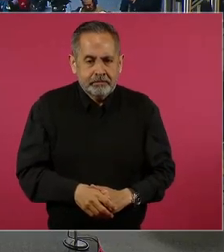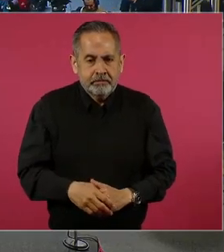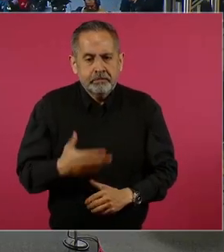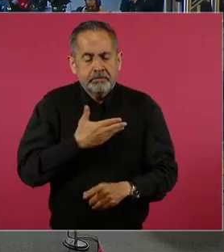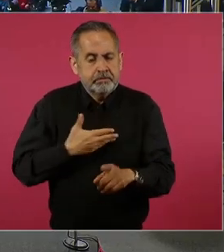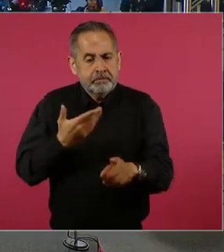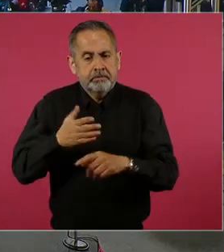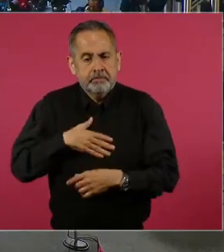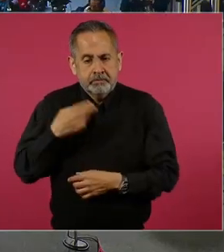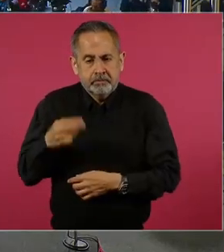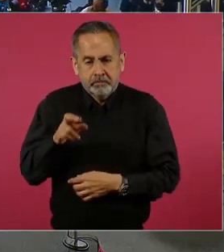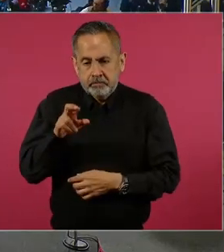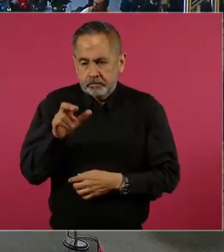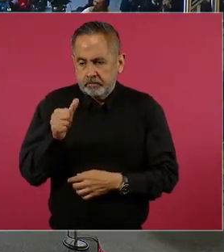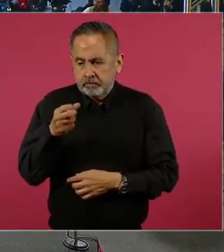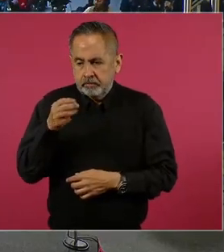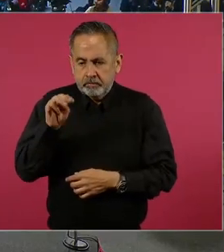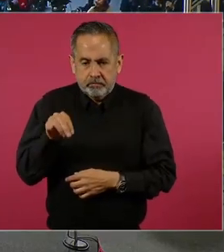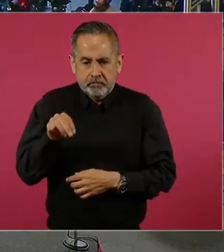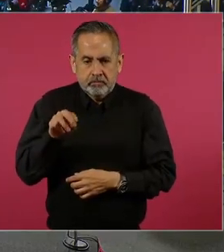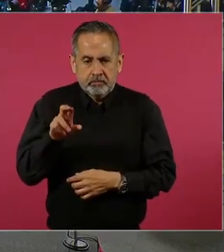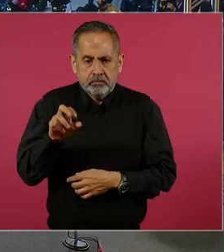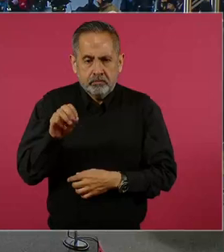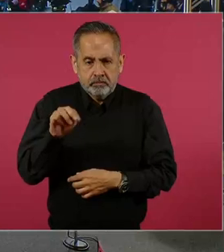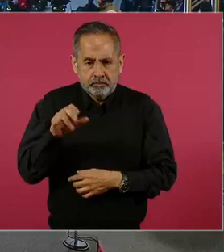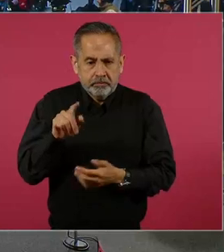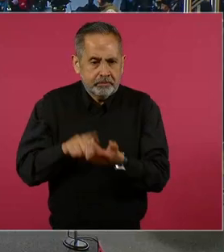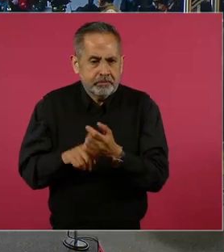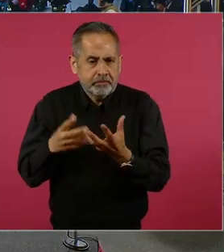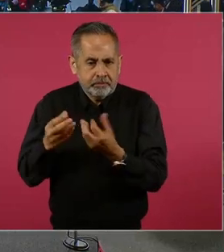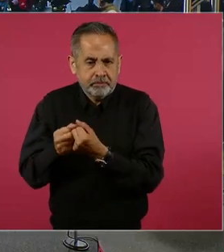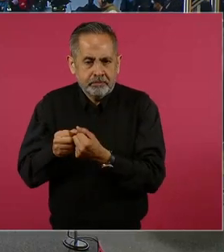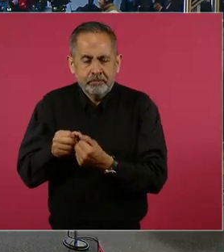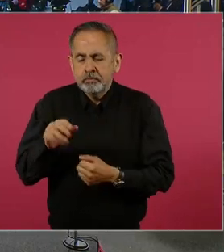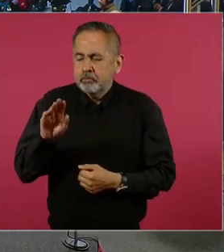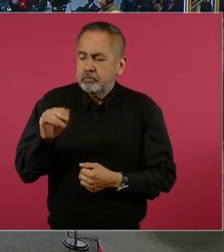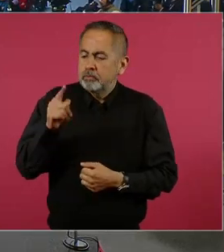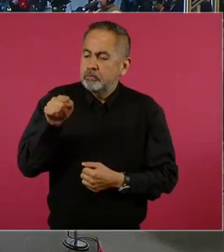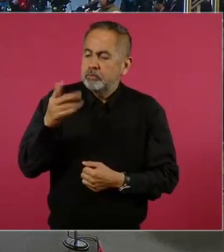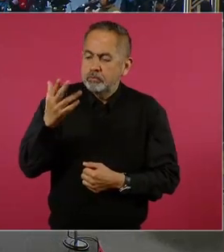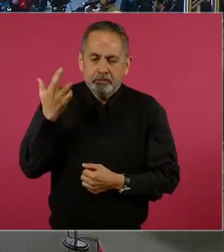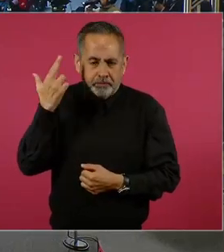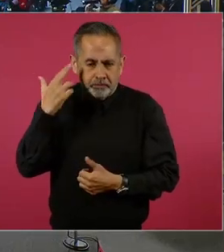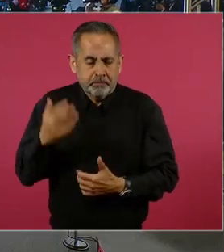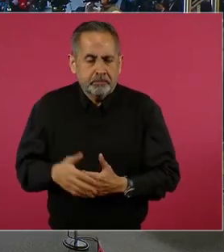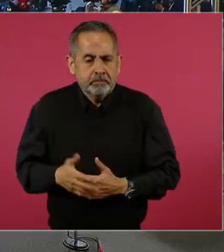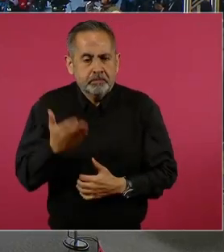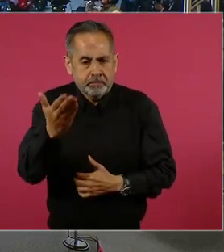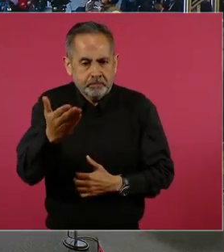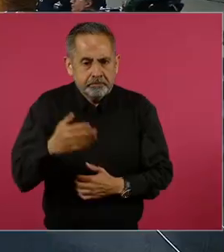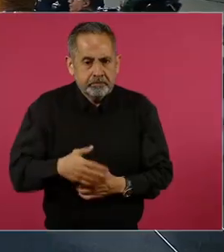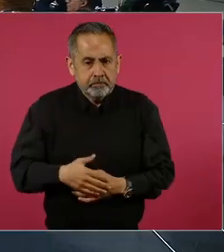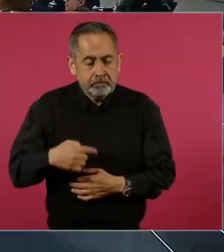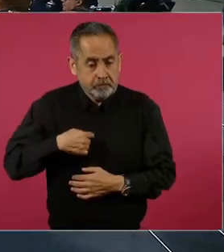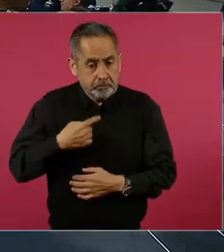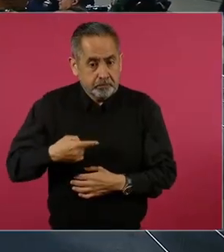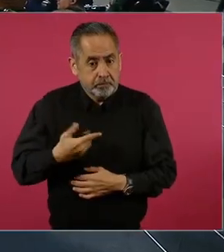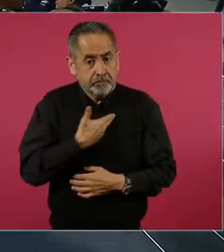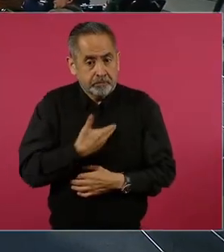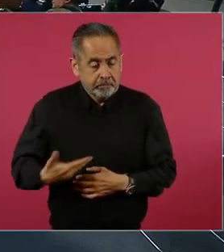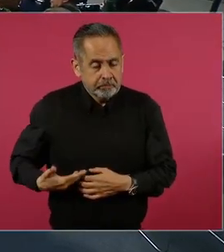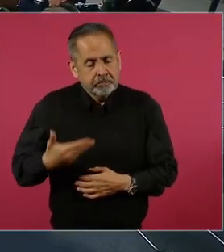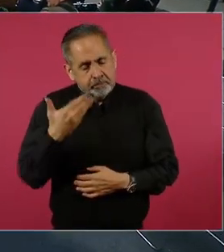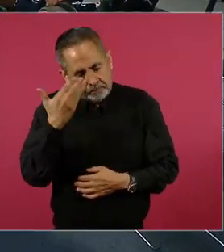Presidente, Ramón Ramírez Gutiérrez de Noticieros El Reloj de la Tlaxiaqueña 91.5. Presidente, yo soy la persona que